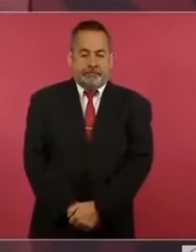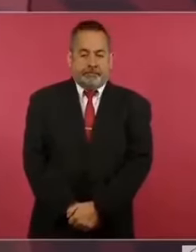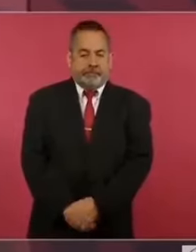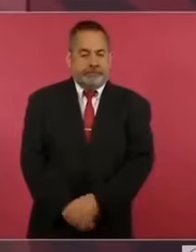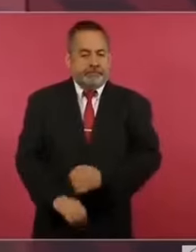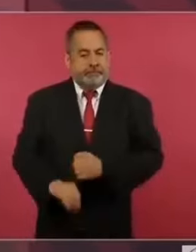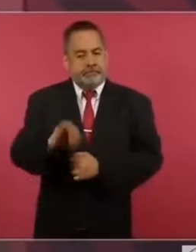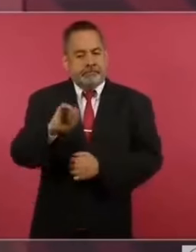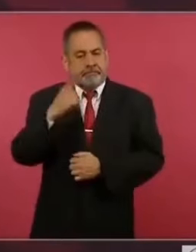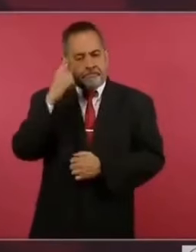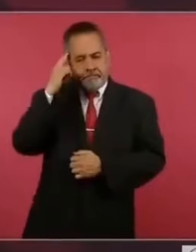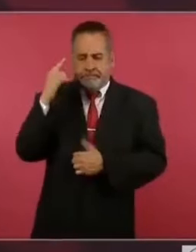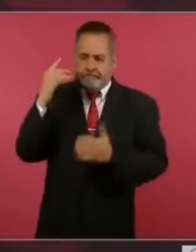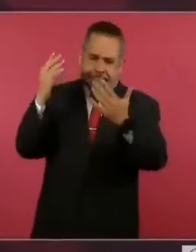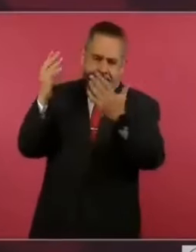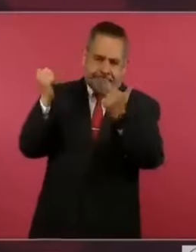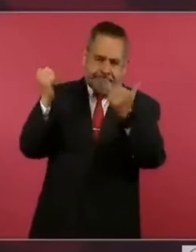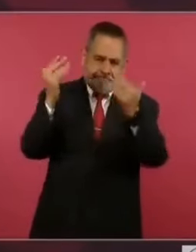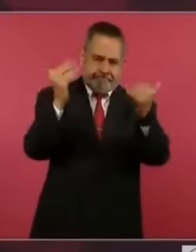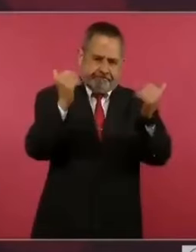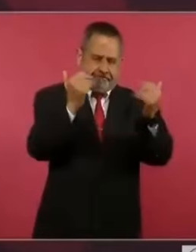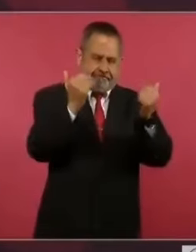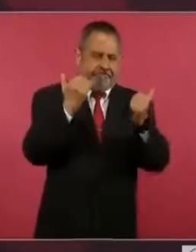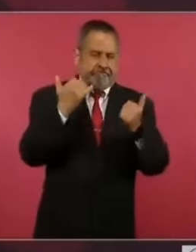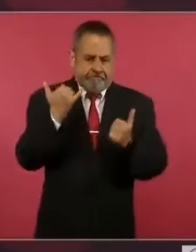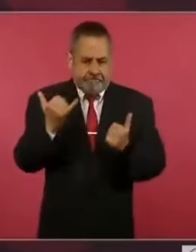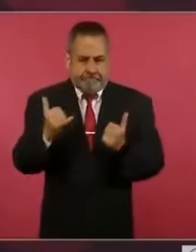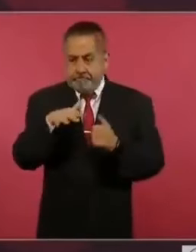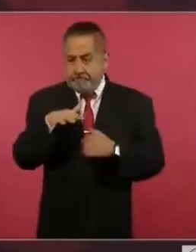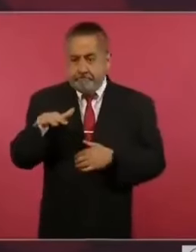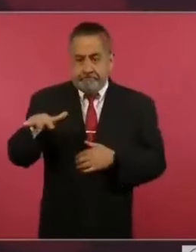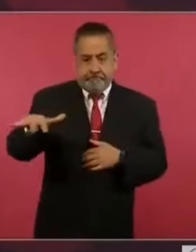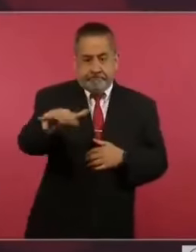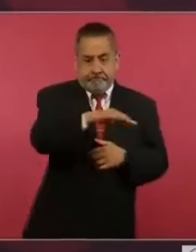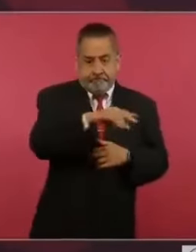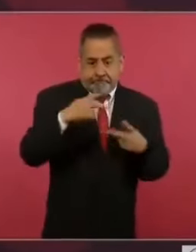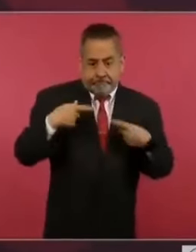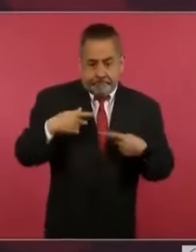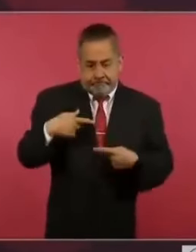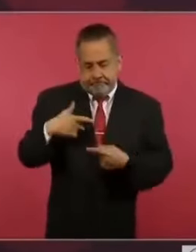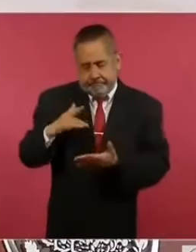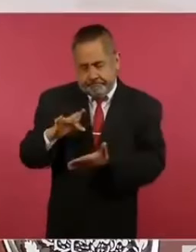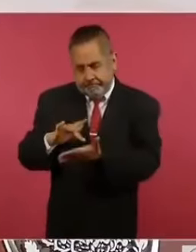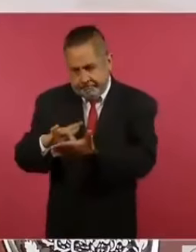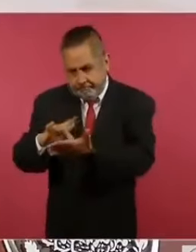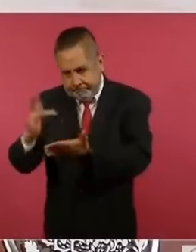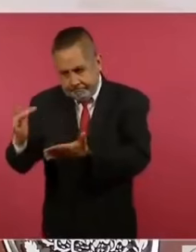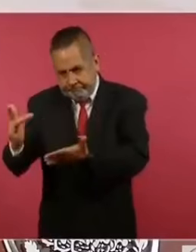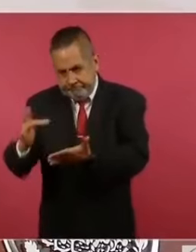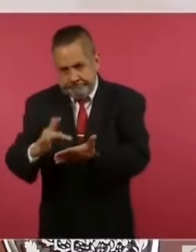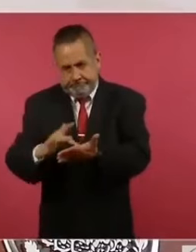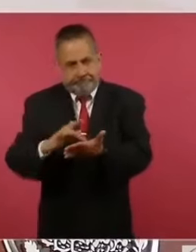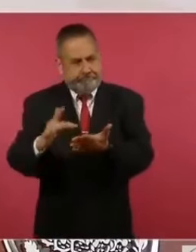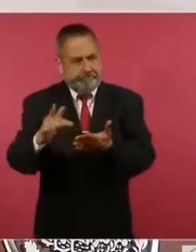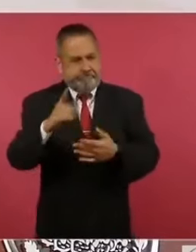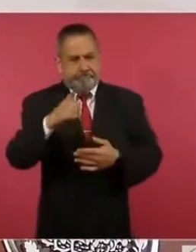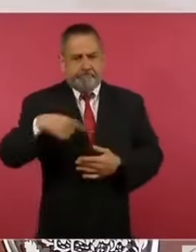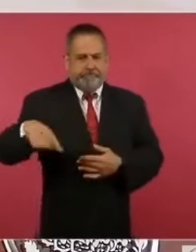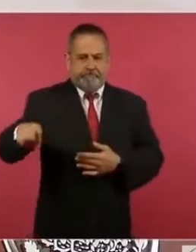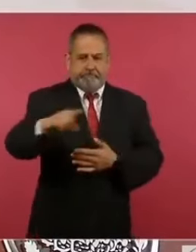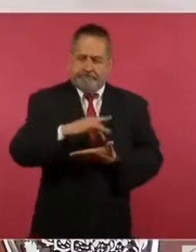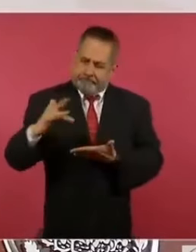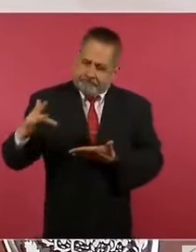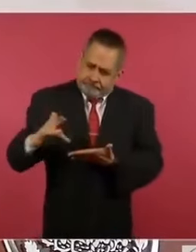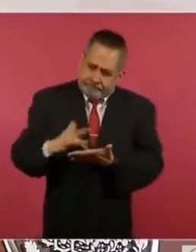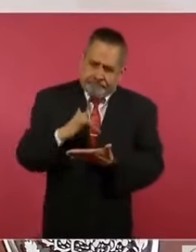duda marca un cambio en la forma en que los políticos se mantienen activos después de su mandato y muestra la firme decisión Del idente de